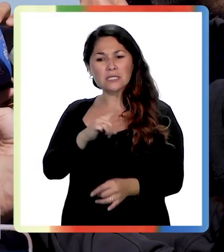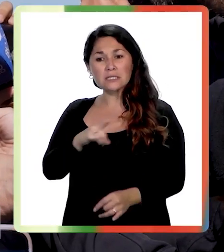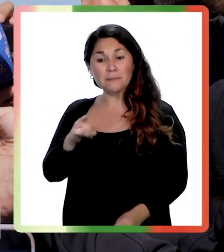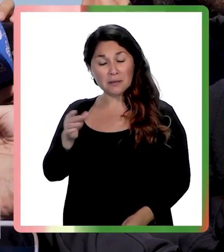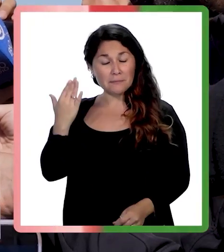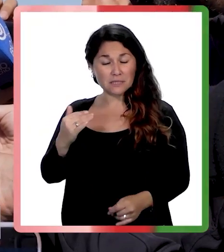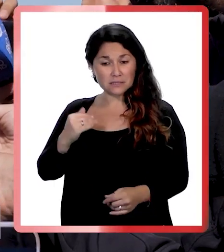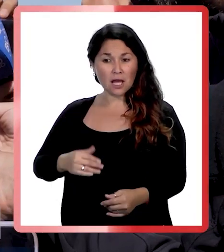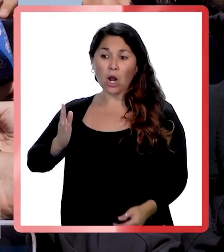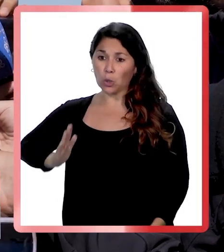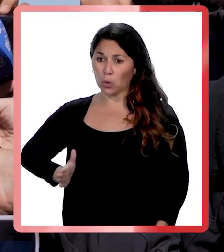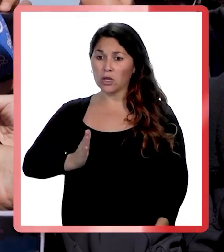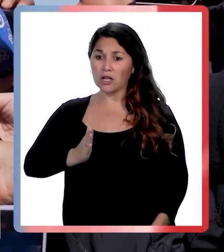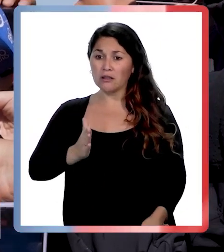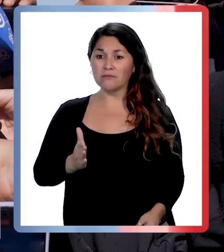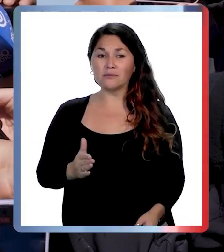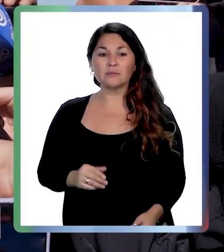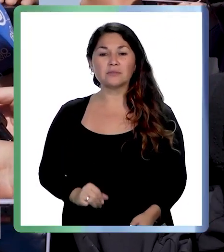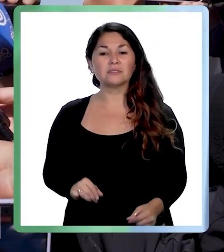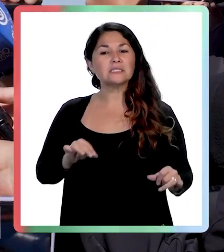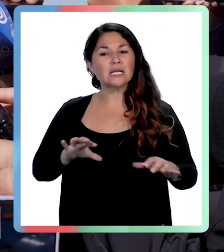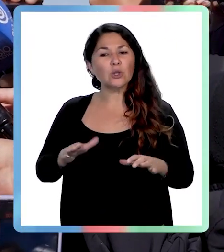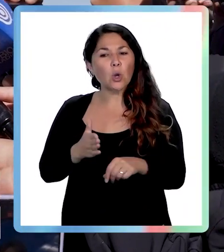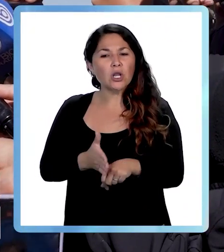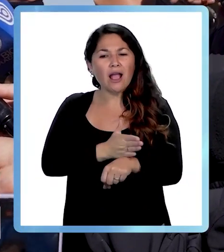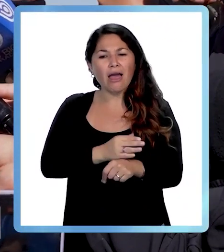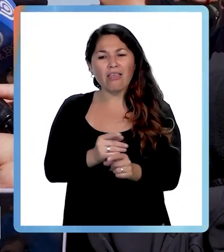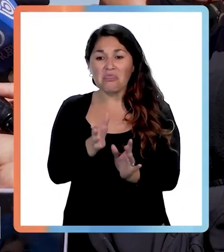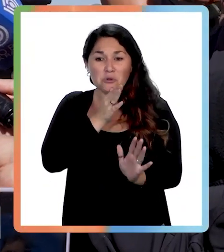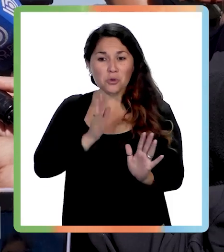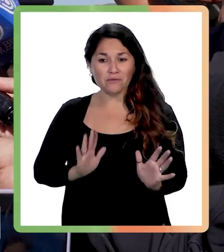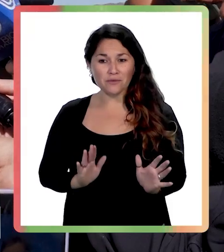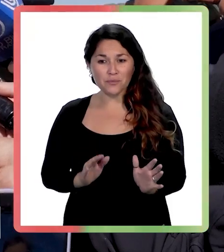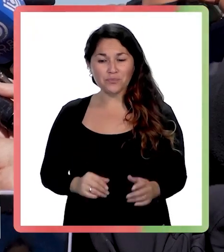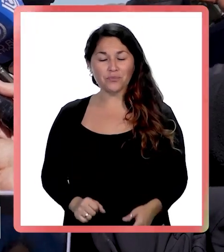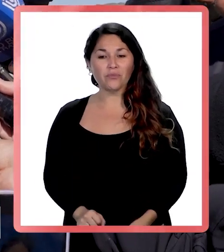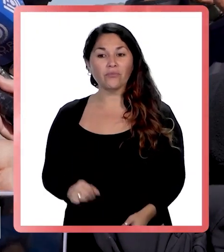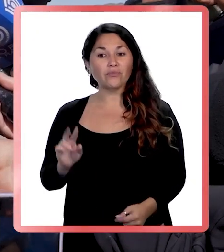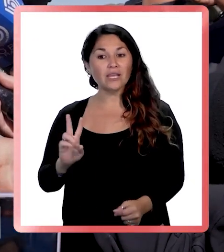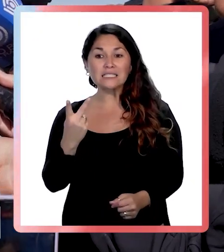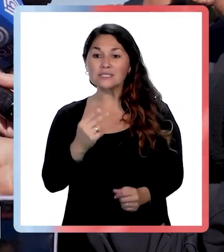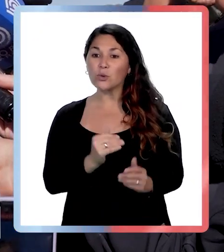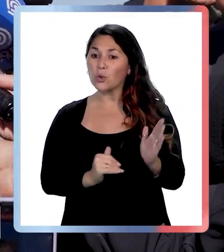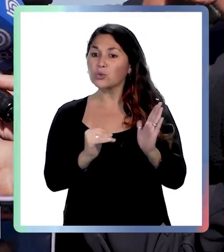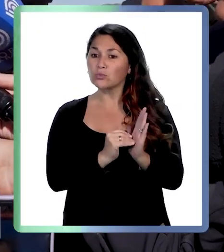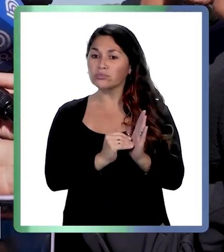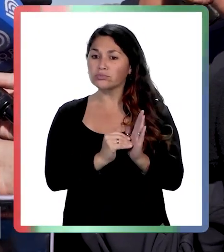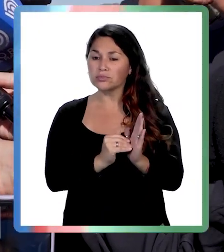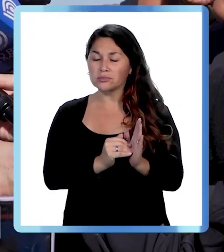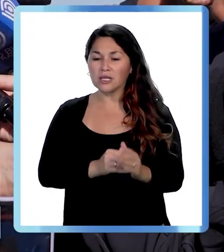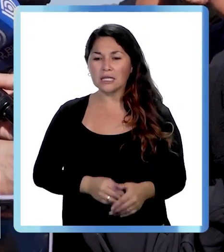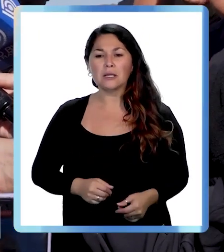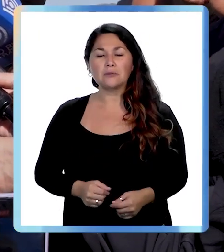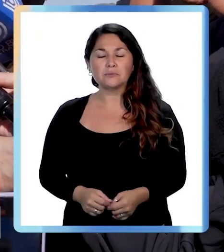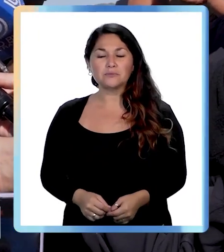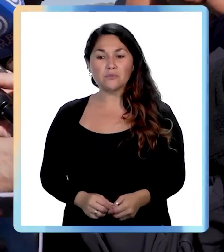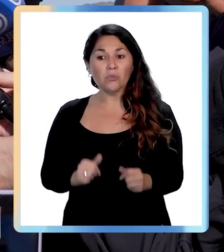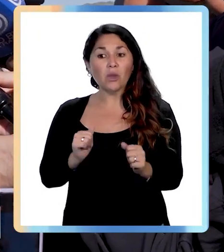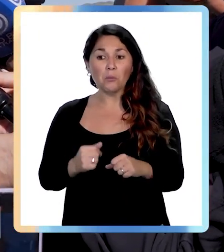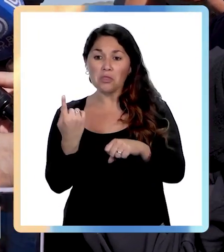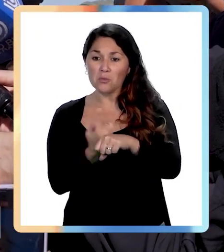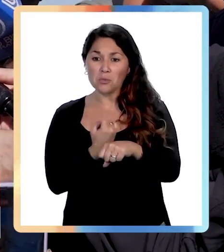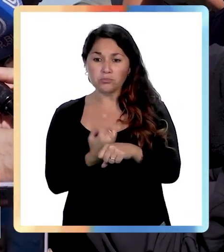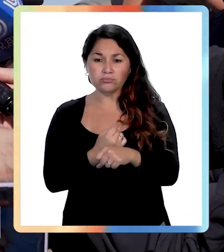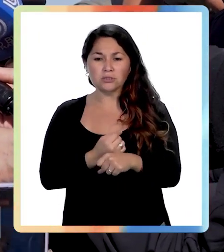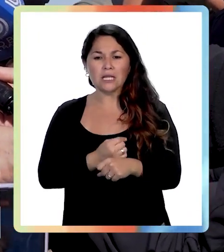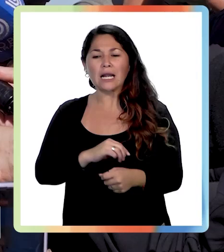es un avance respecto a lo que había sido anteriormente. En segundo lugar, nosotros estamos disponibles a tener todas las instancias de diálogo que sean necesarios